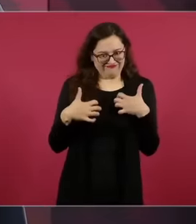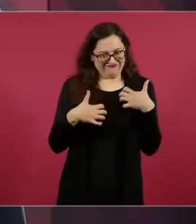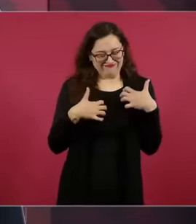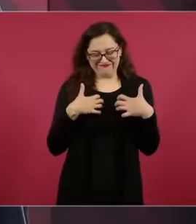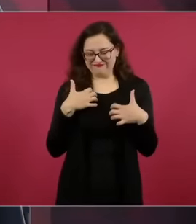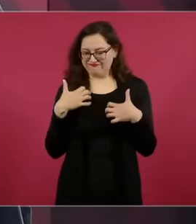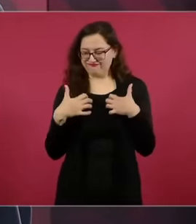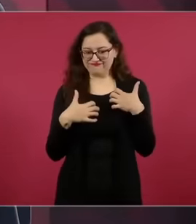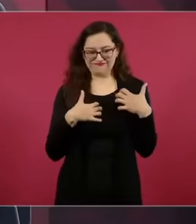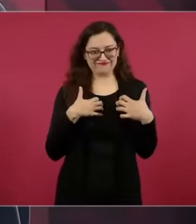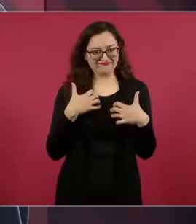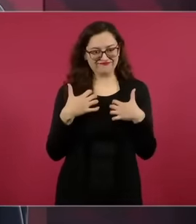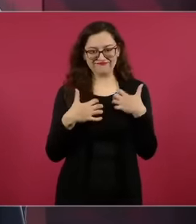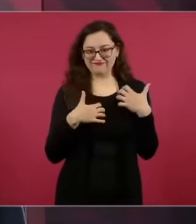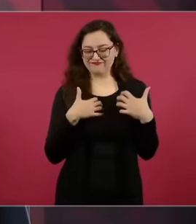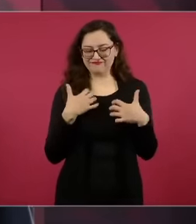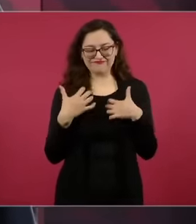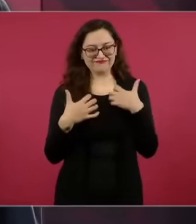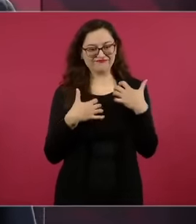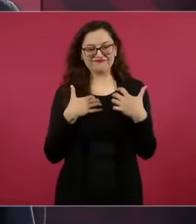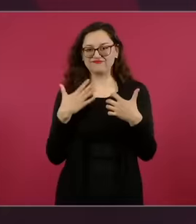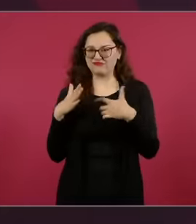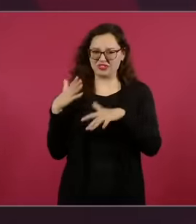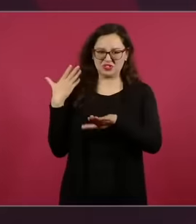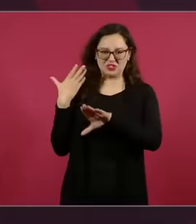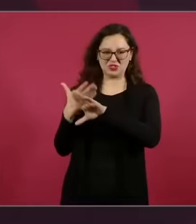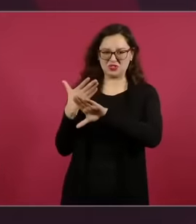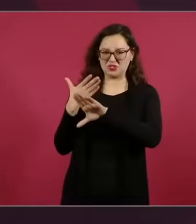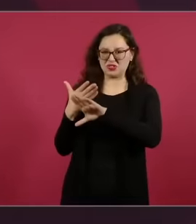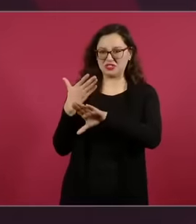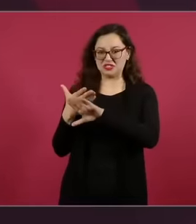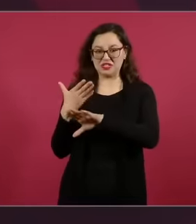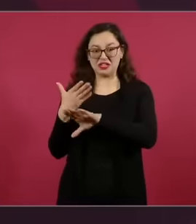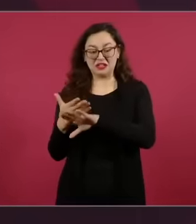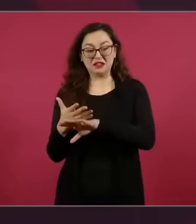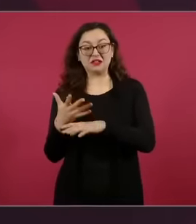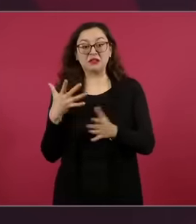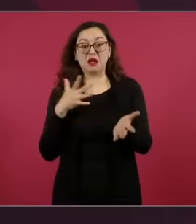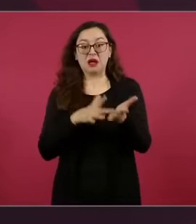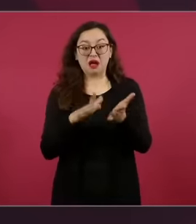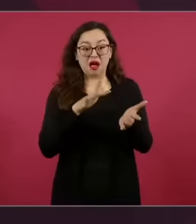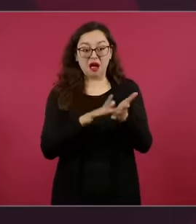se produjo la ola en favor de Fox